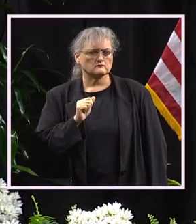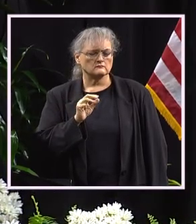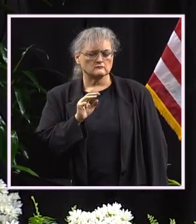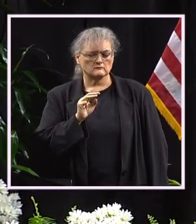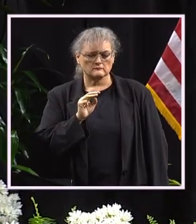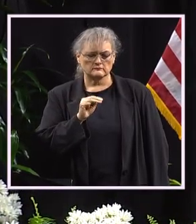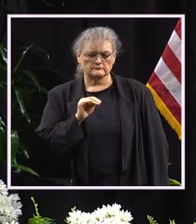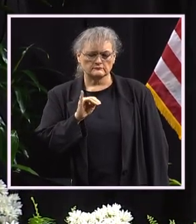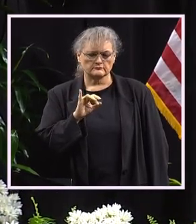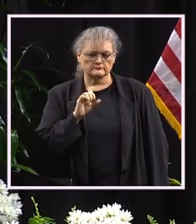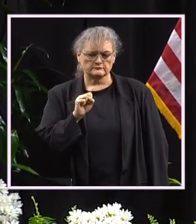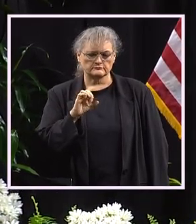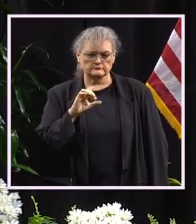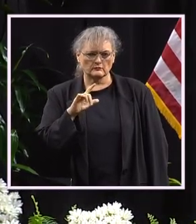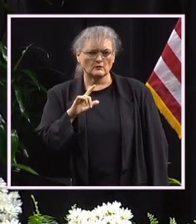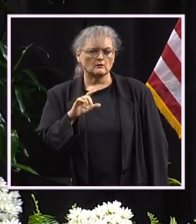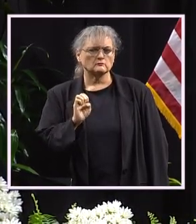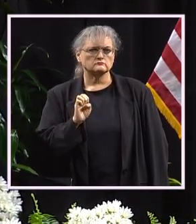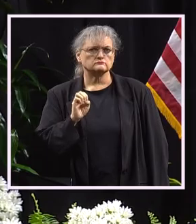Marisol D. Montejano.